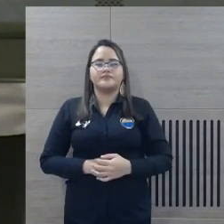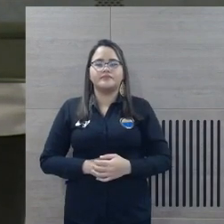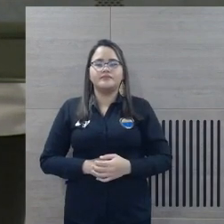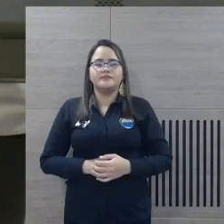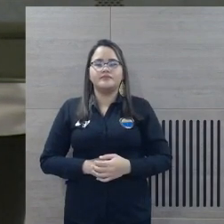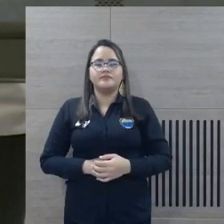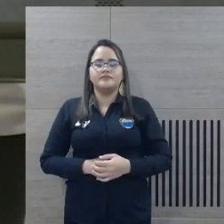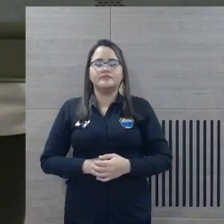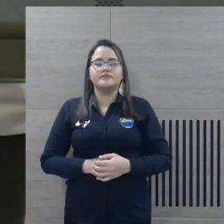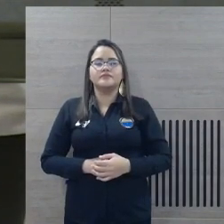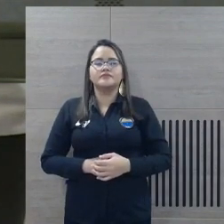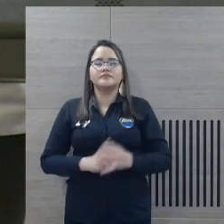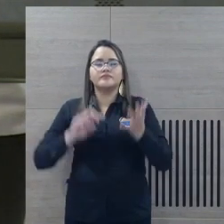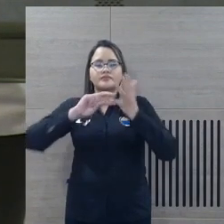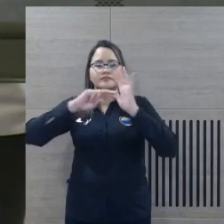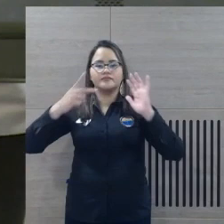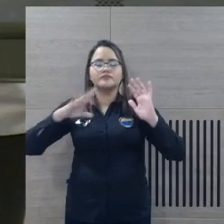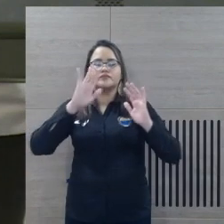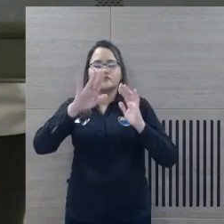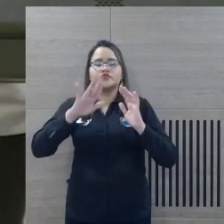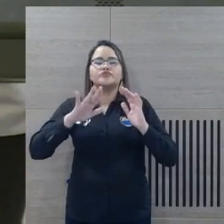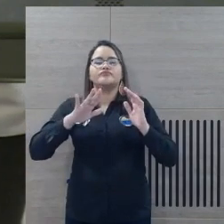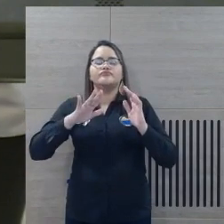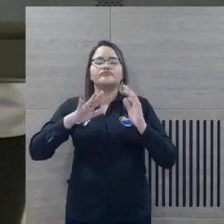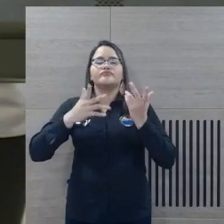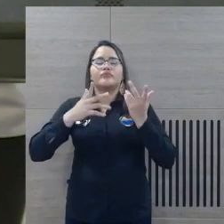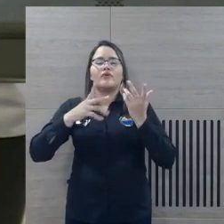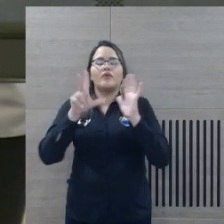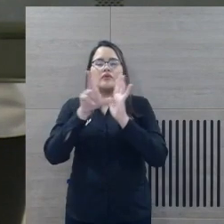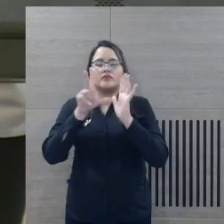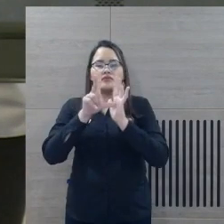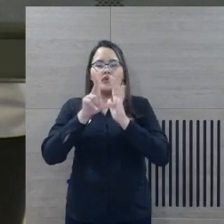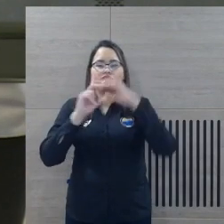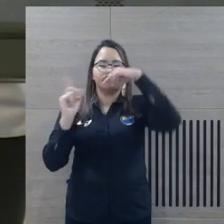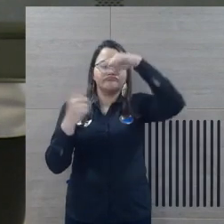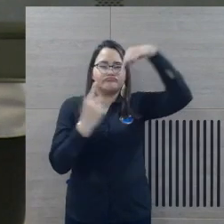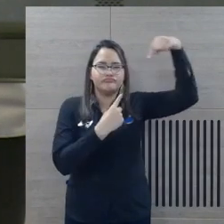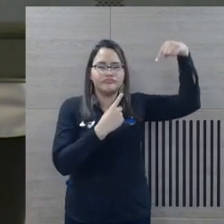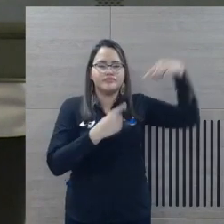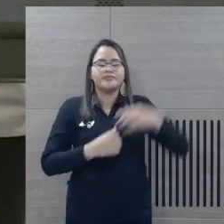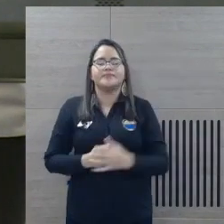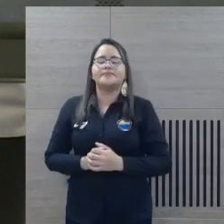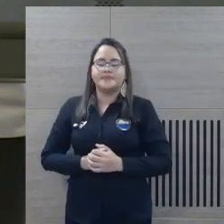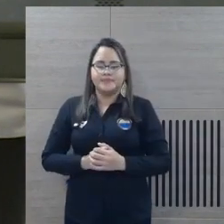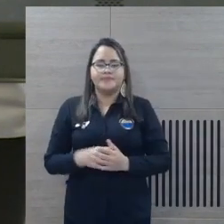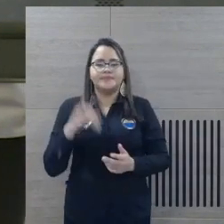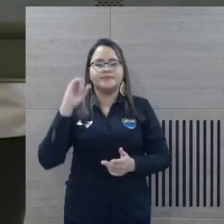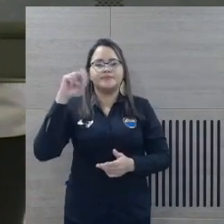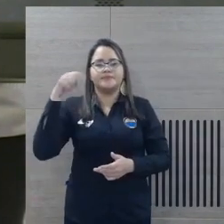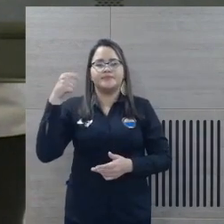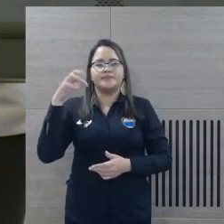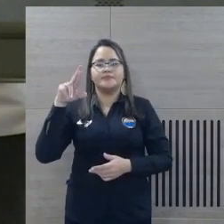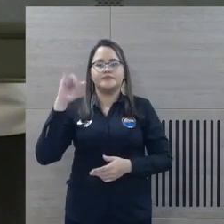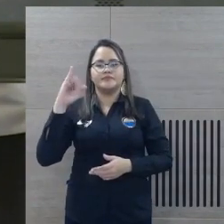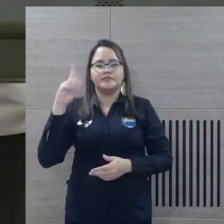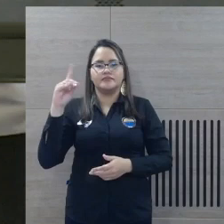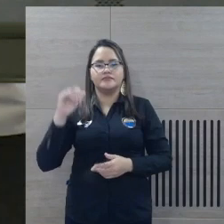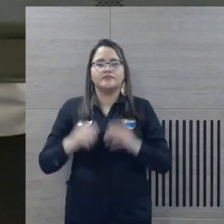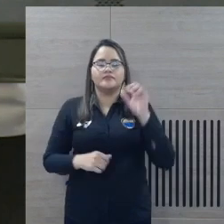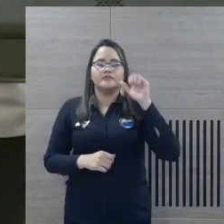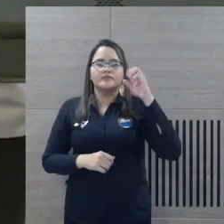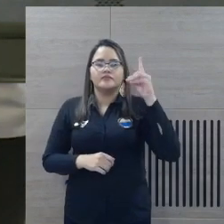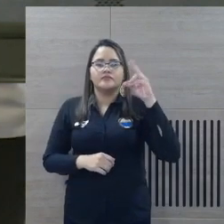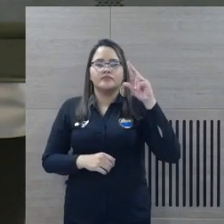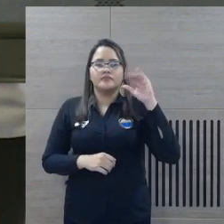turística. Lina Esther Calvo Baena. Adriana Beatriz Blanco Pinto. Melanie Saday Borrero